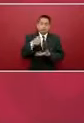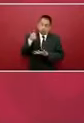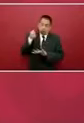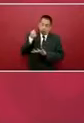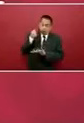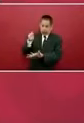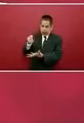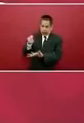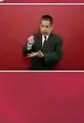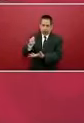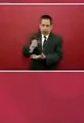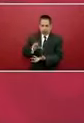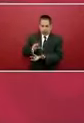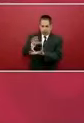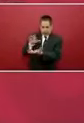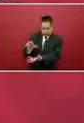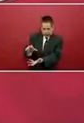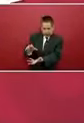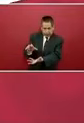presupuesto